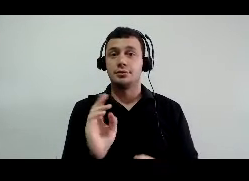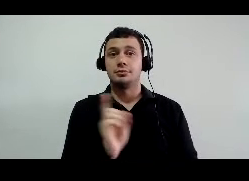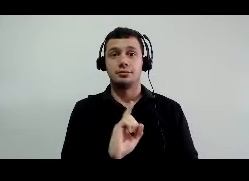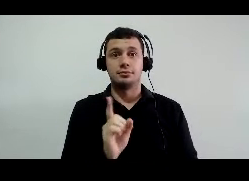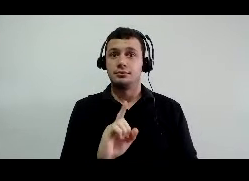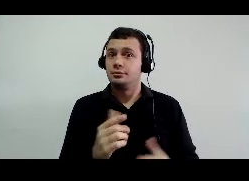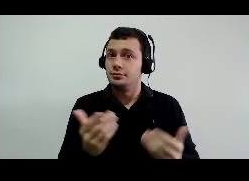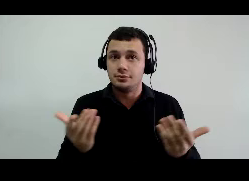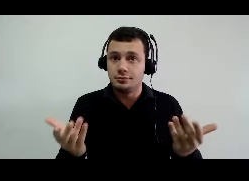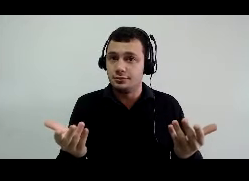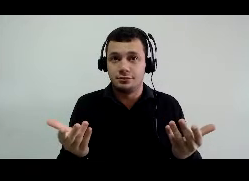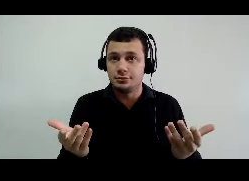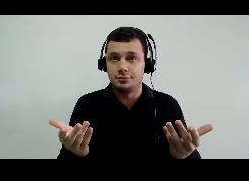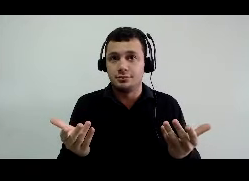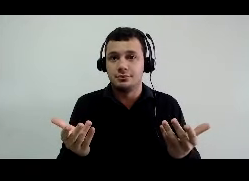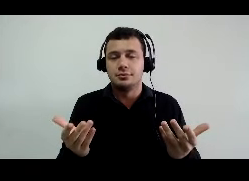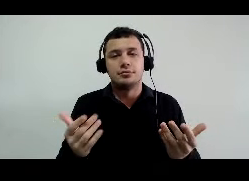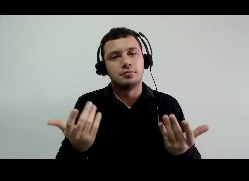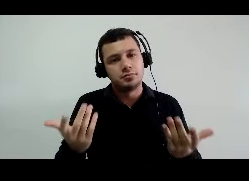atención insegura,